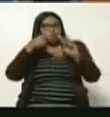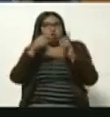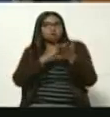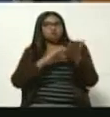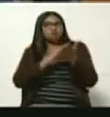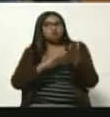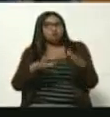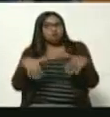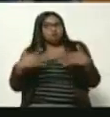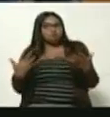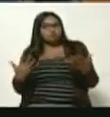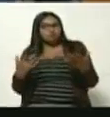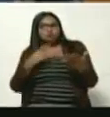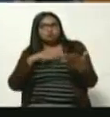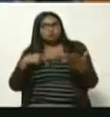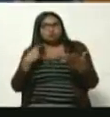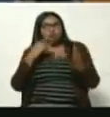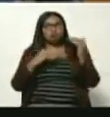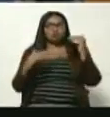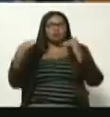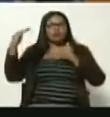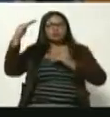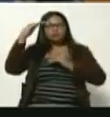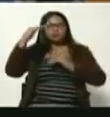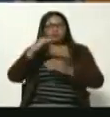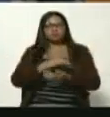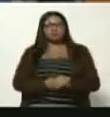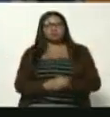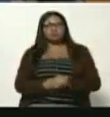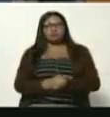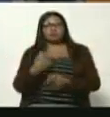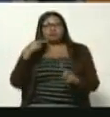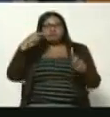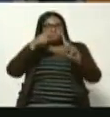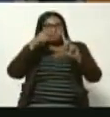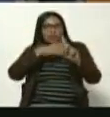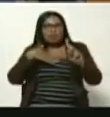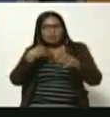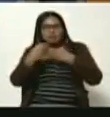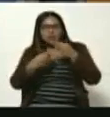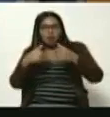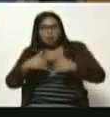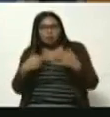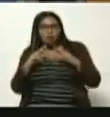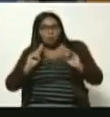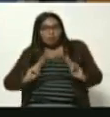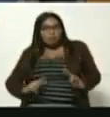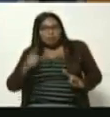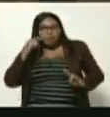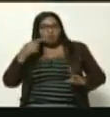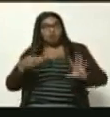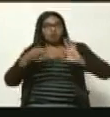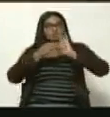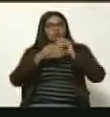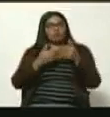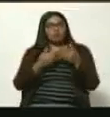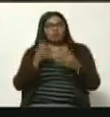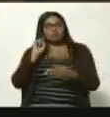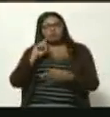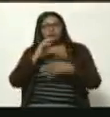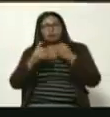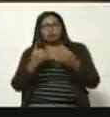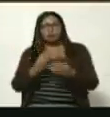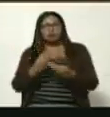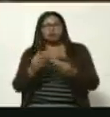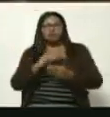recuperación y la superación de los desafíos que enfrenta hoy la humanidad en su conjunto pasan necesariamente por